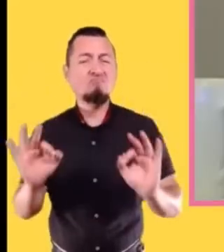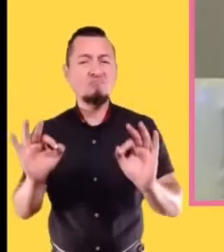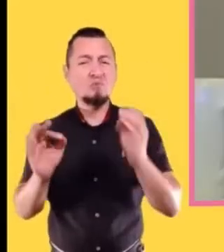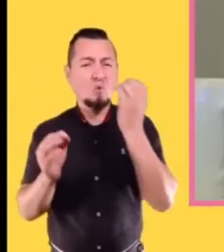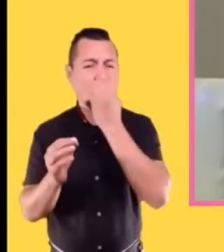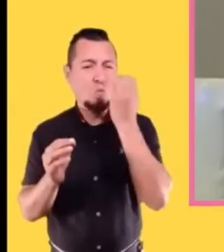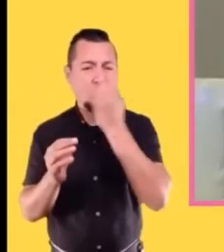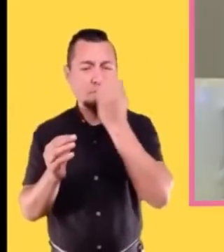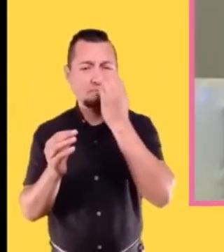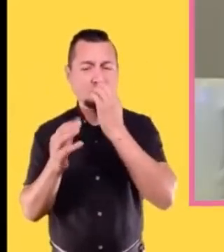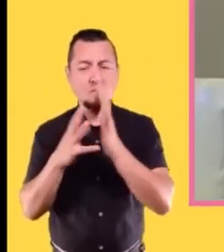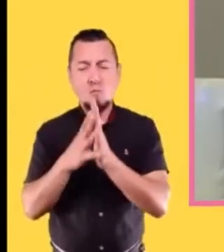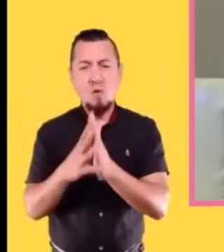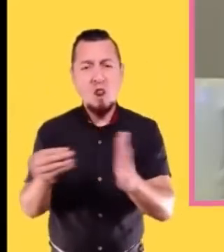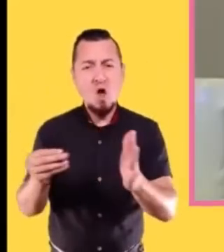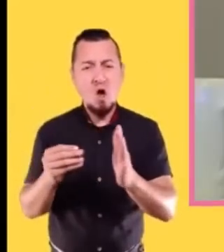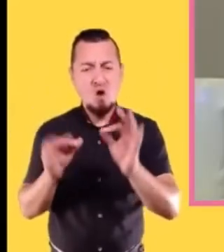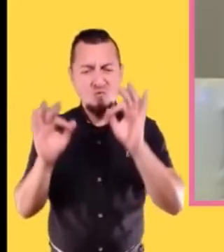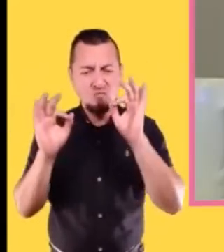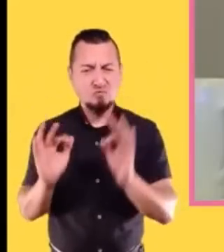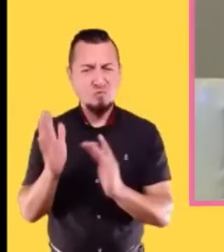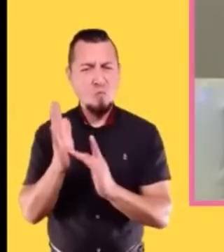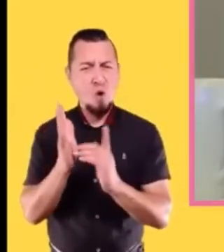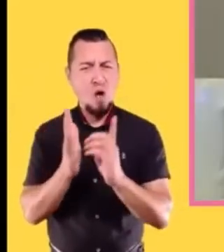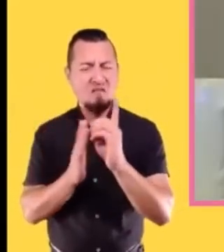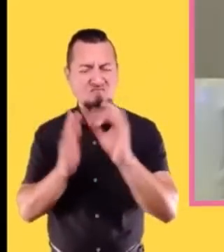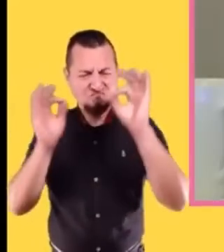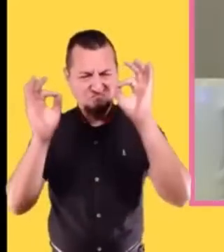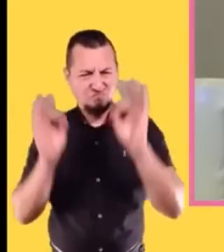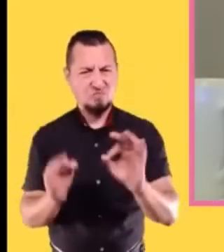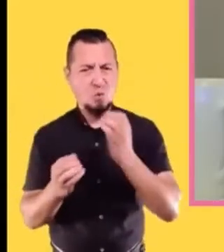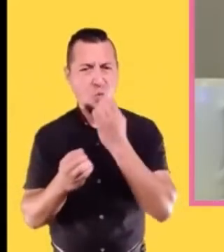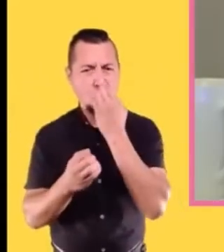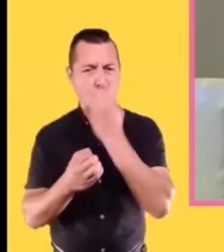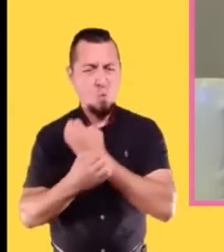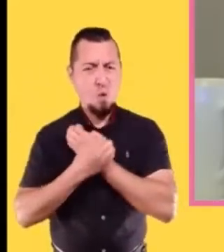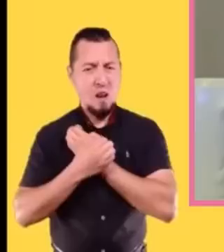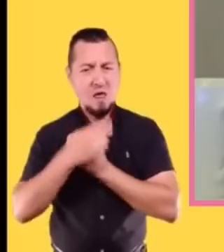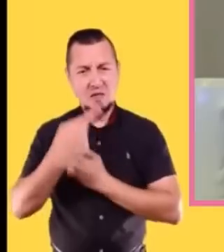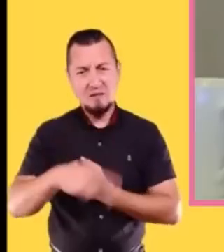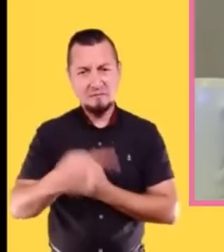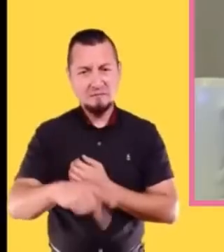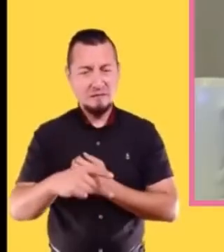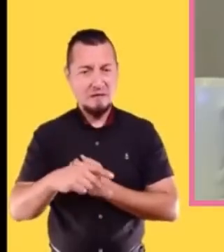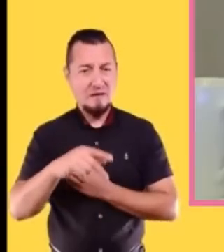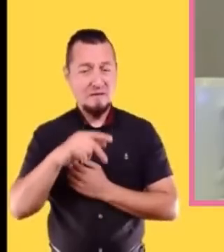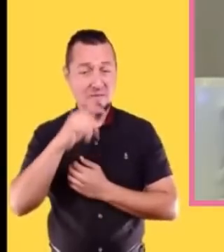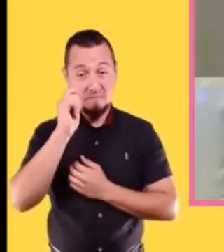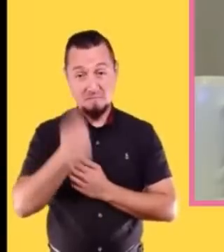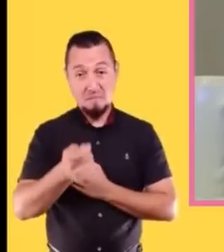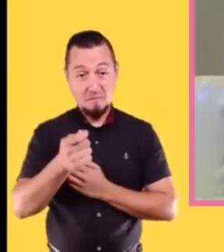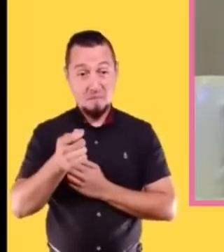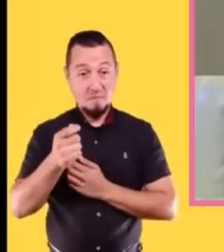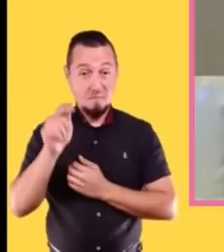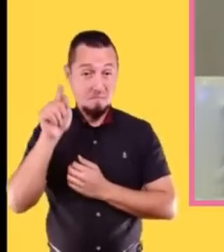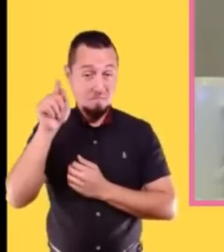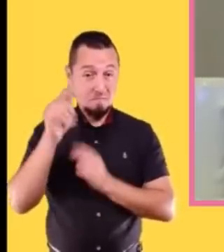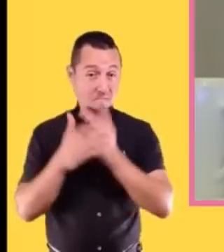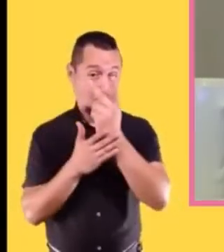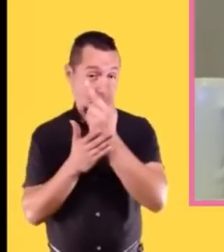modelo educativo de este país. Primero, lo que rige ese modelo es el plan